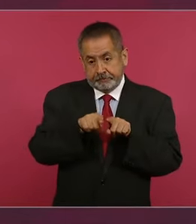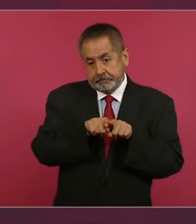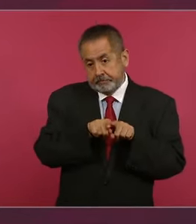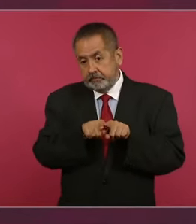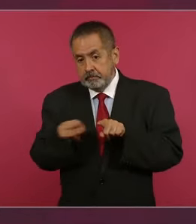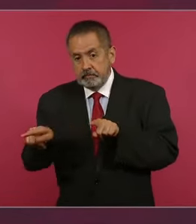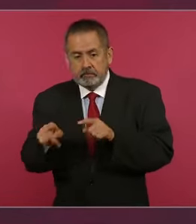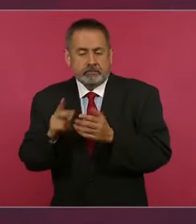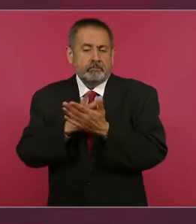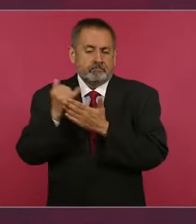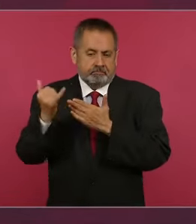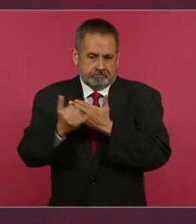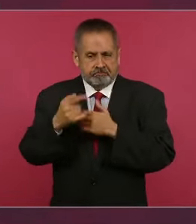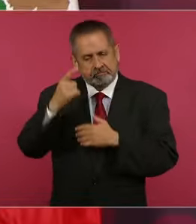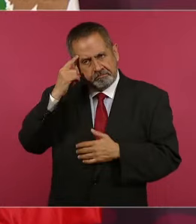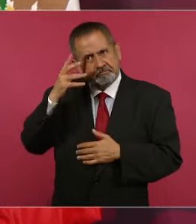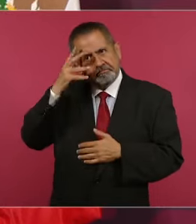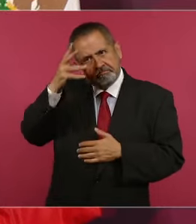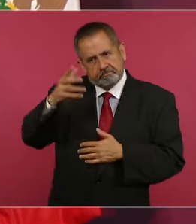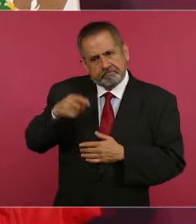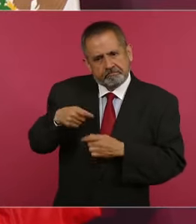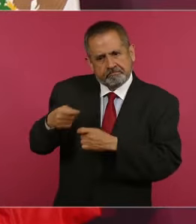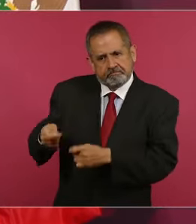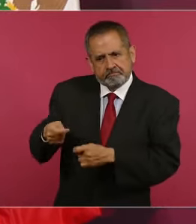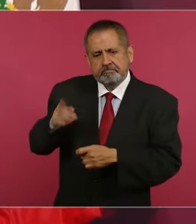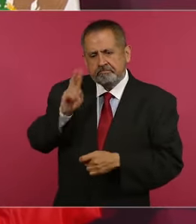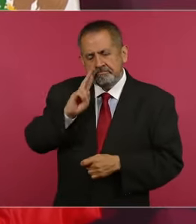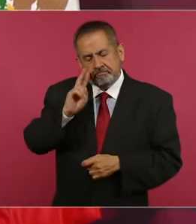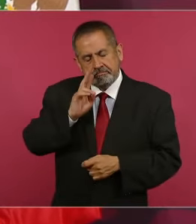es un proyecto que va a quedar ahí